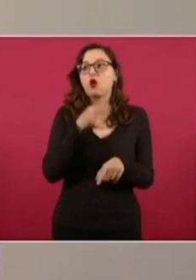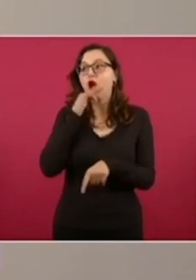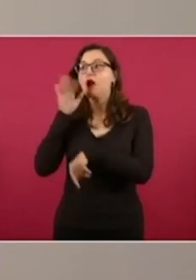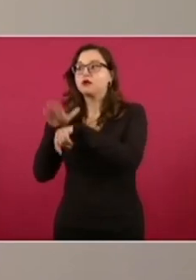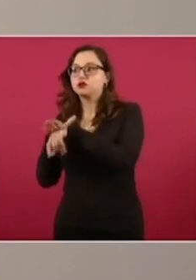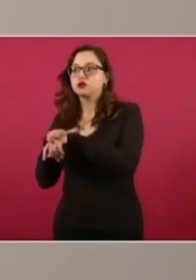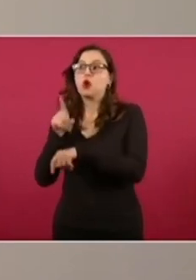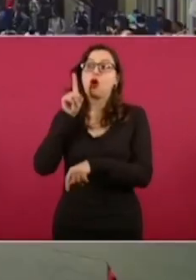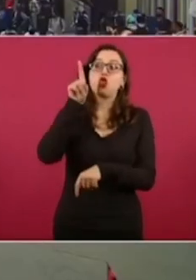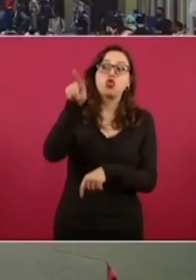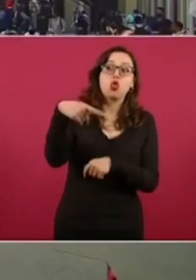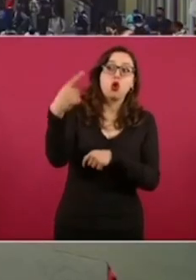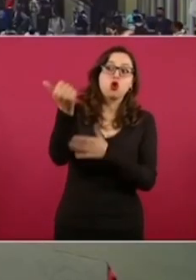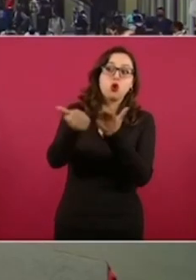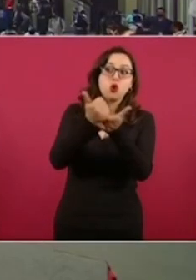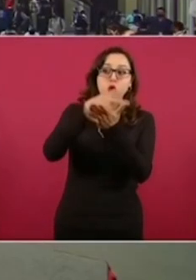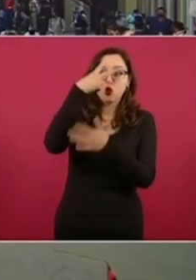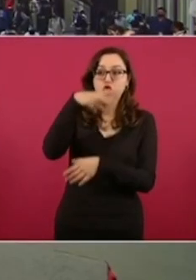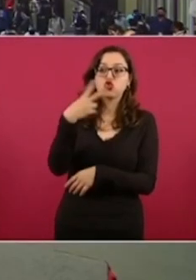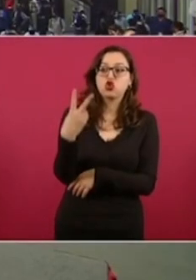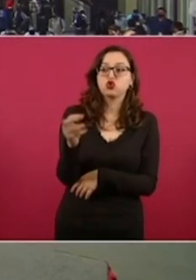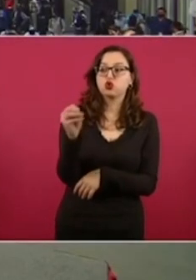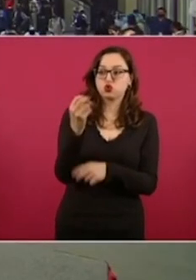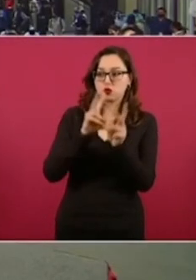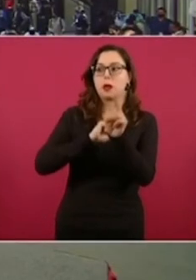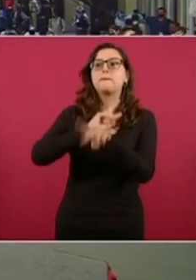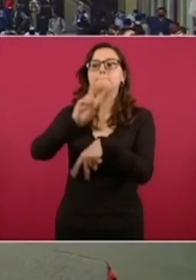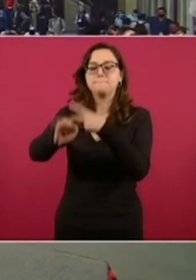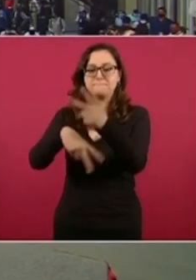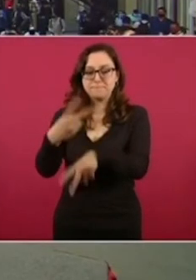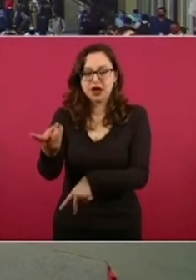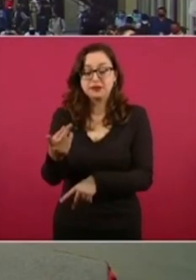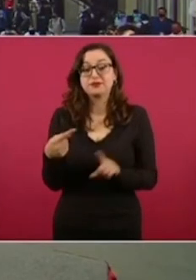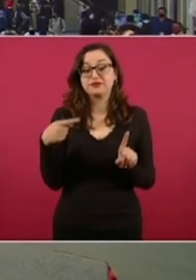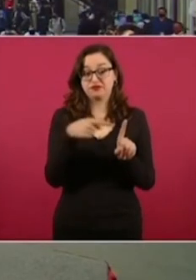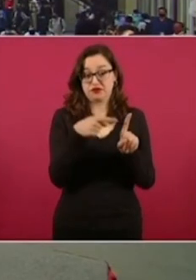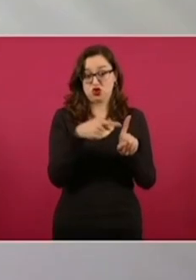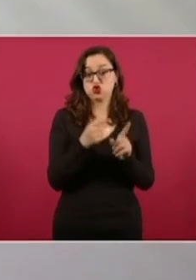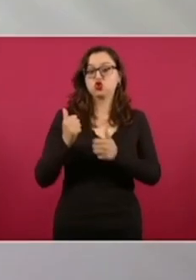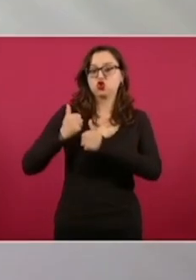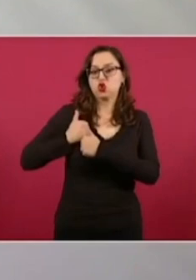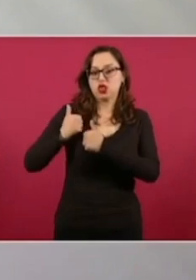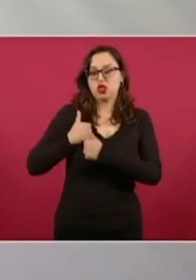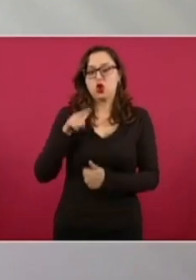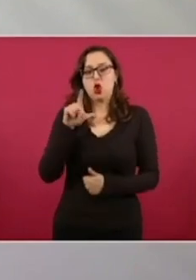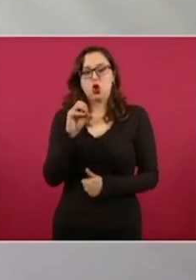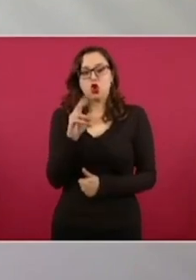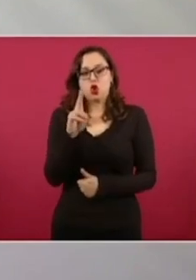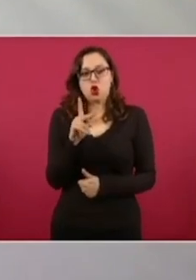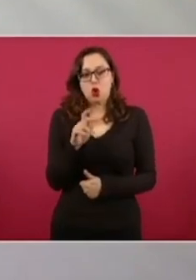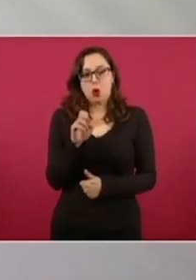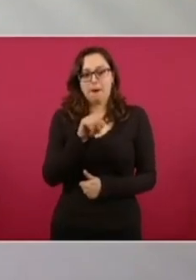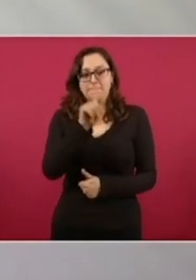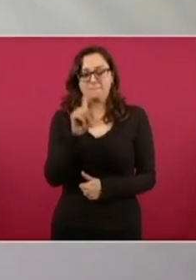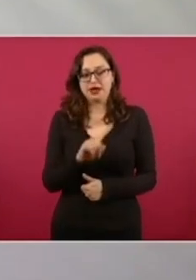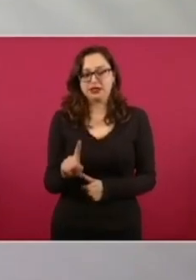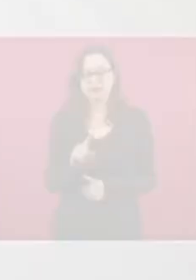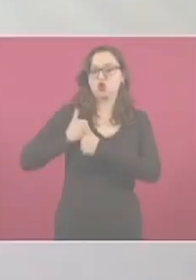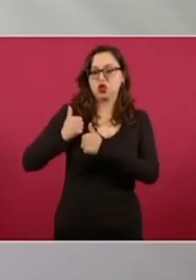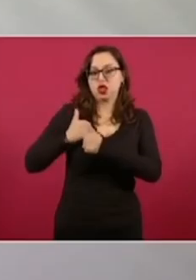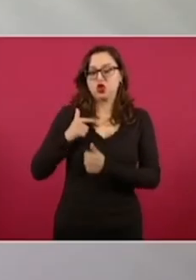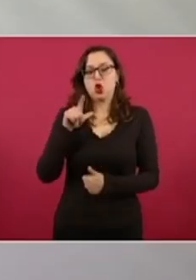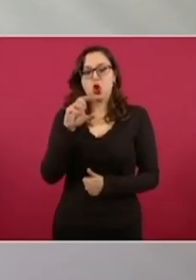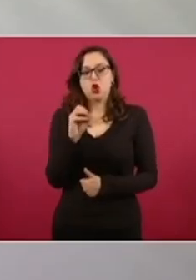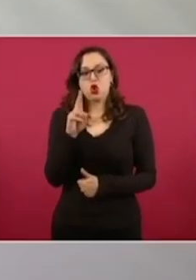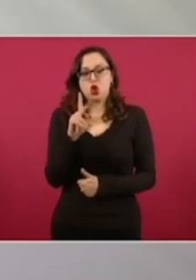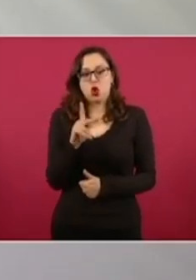octubre. Además, el subsecretario señaló que el militar infiltrado también desapareció y que sus mandos no realizaron ninguna acción para buscarlo.